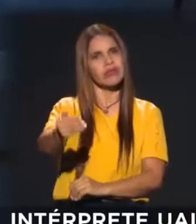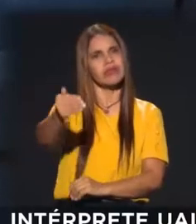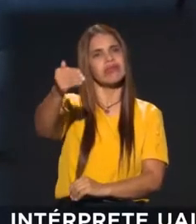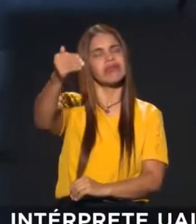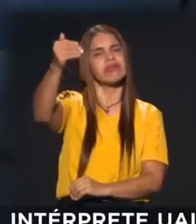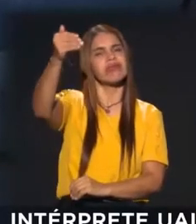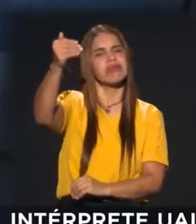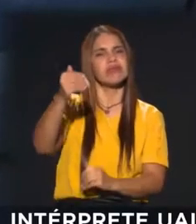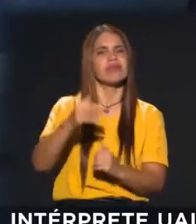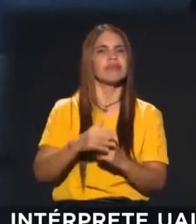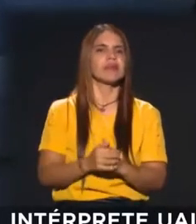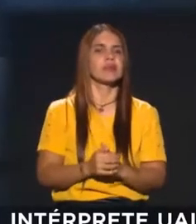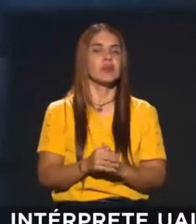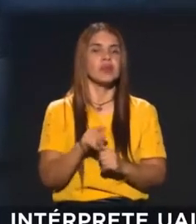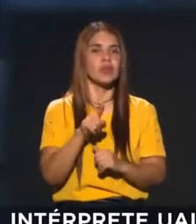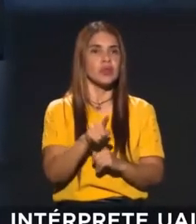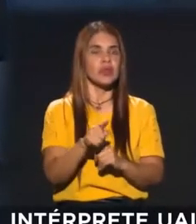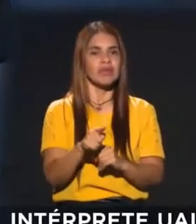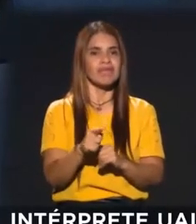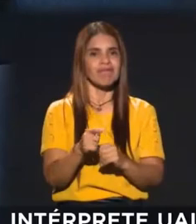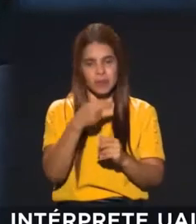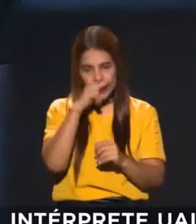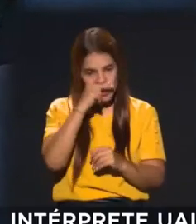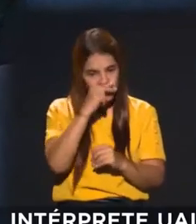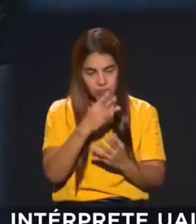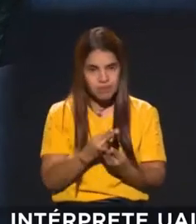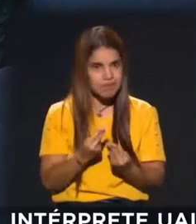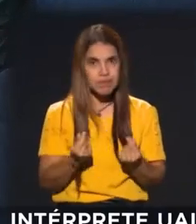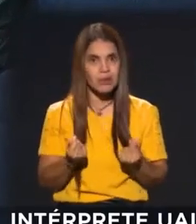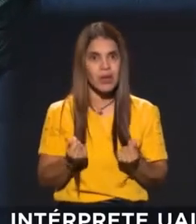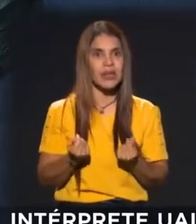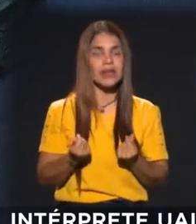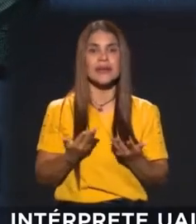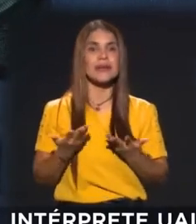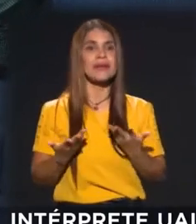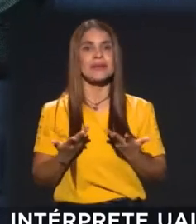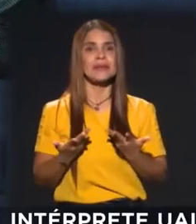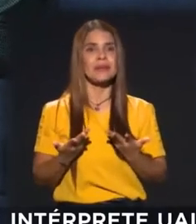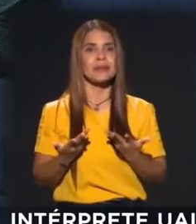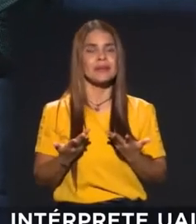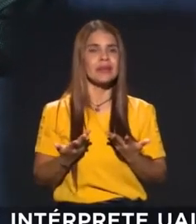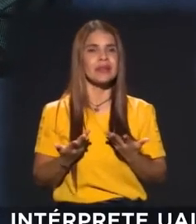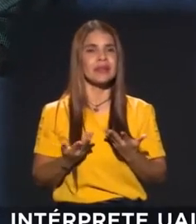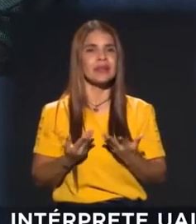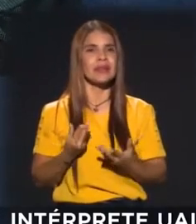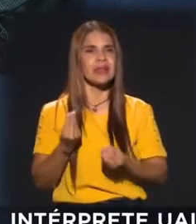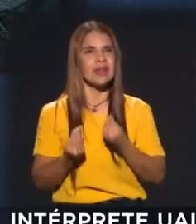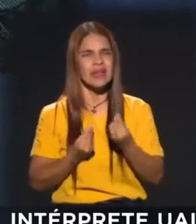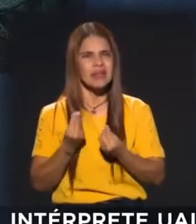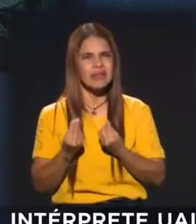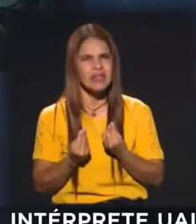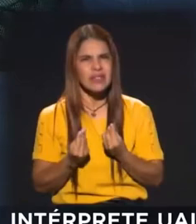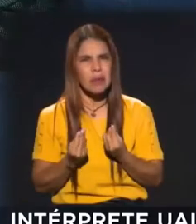también. Entonces, cuando tú ya no tienes los niños, ¿cómo puedes, me refiero físicamente, cómo logras